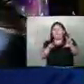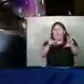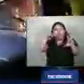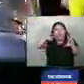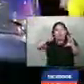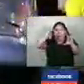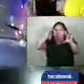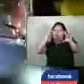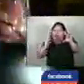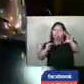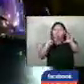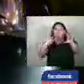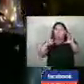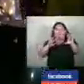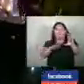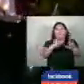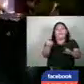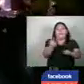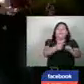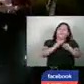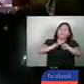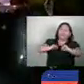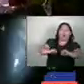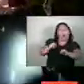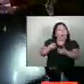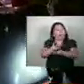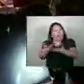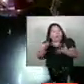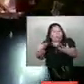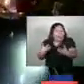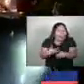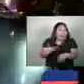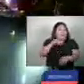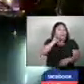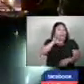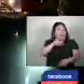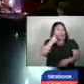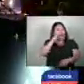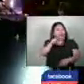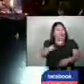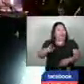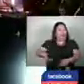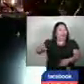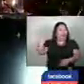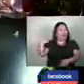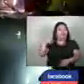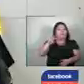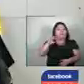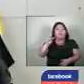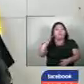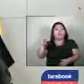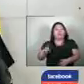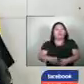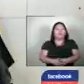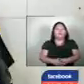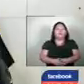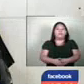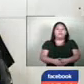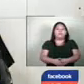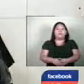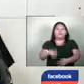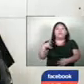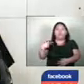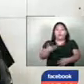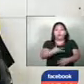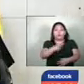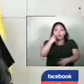en el número de lesionados y fallecidos. Una cifra positiva que aseguran fue tendencia durante 2021. Tuvimos reducción en todos